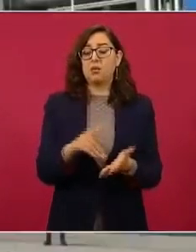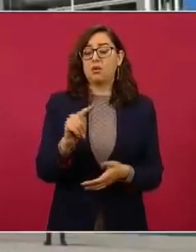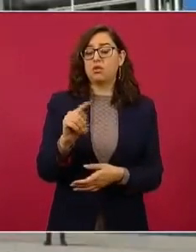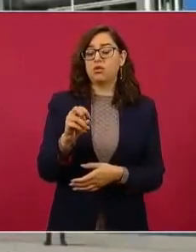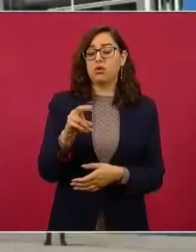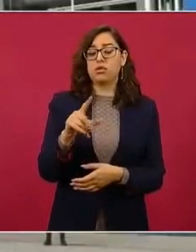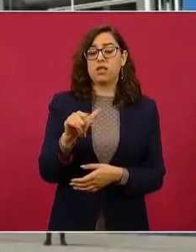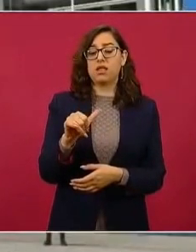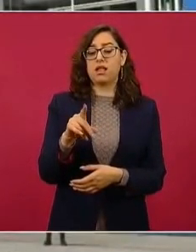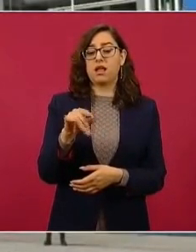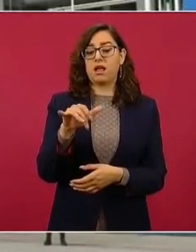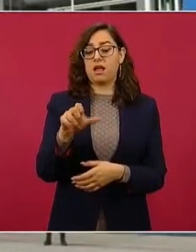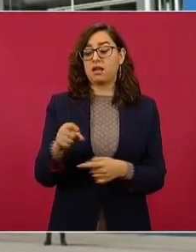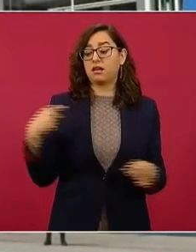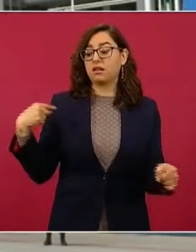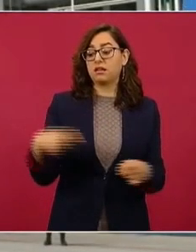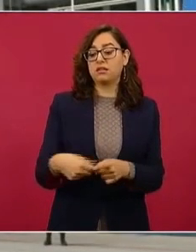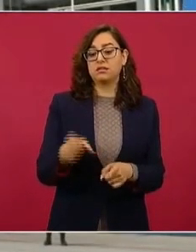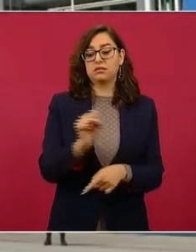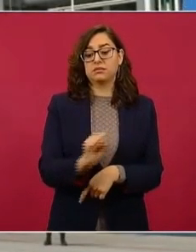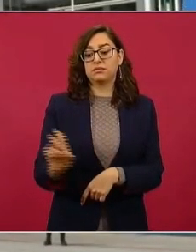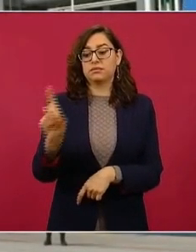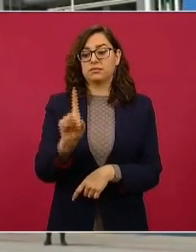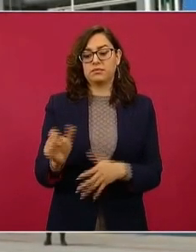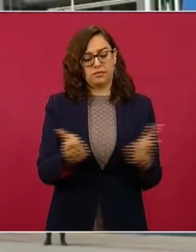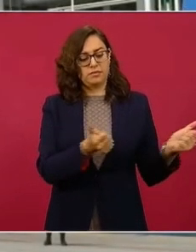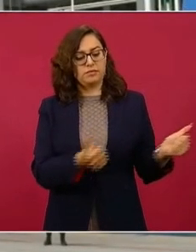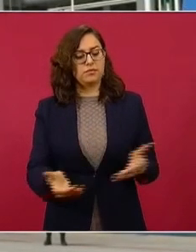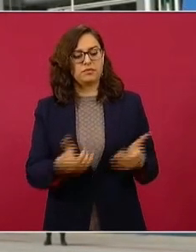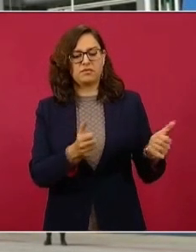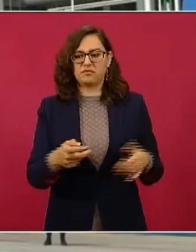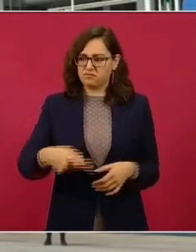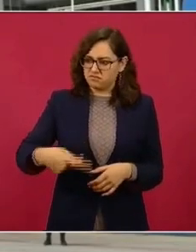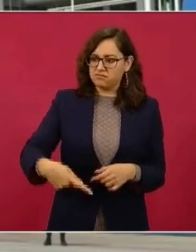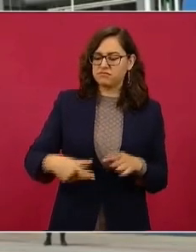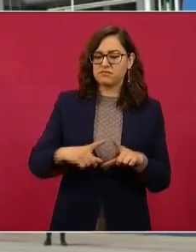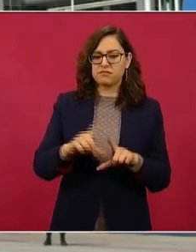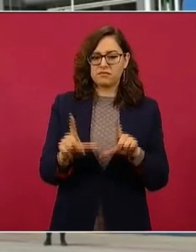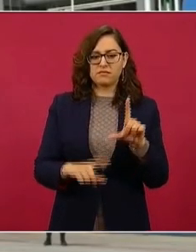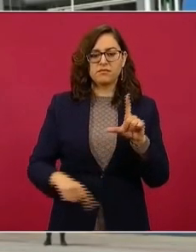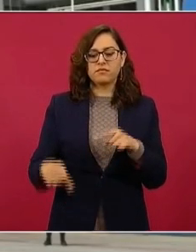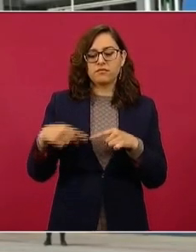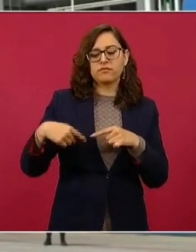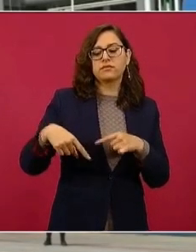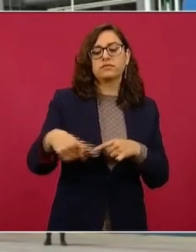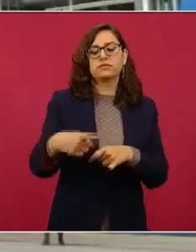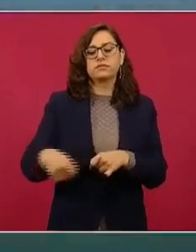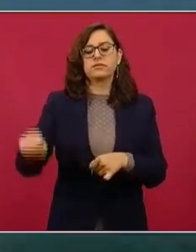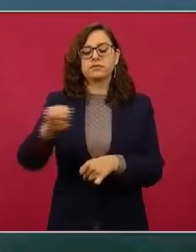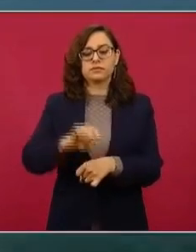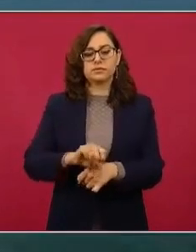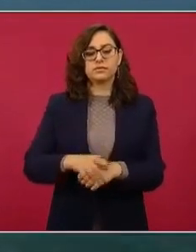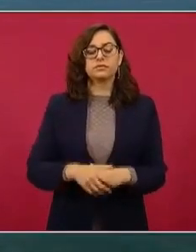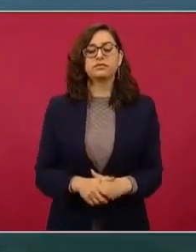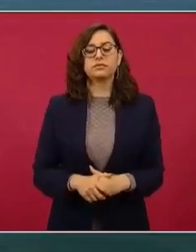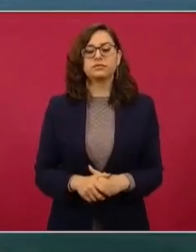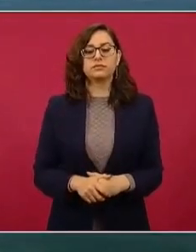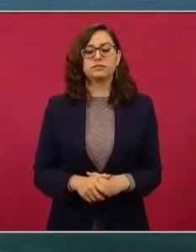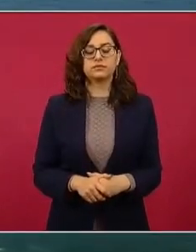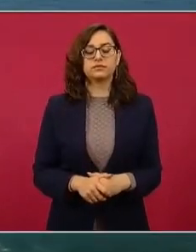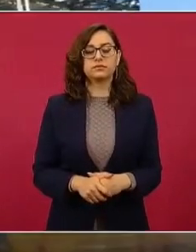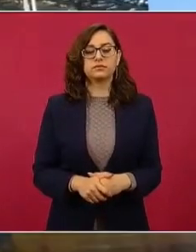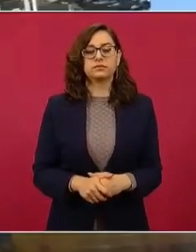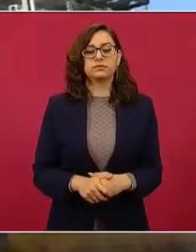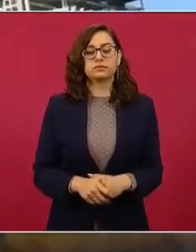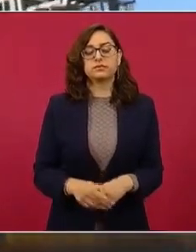de semana, y todo esto es para la refinería de los mexicanos de Dos Bocas. Va el avance esta semana. Esta semana arribó al